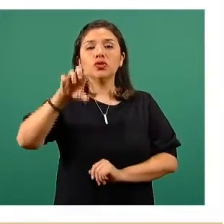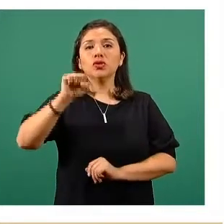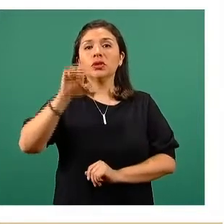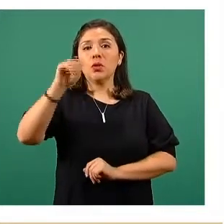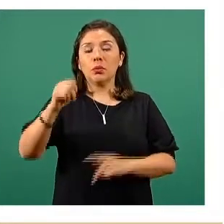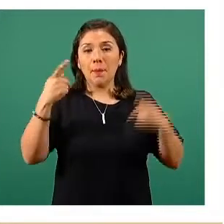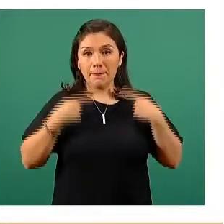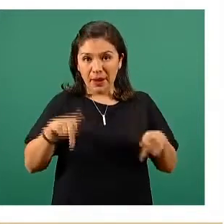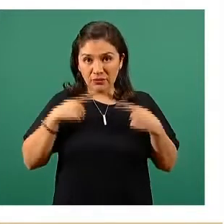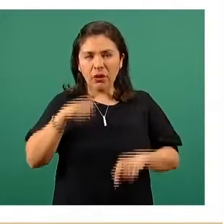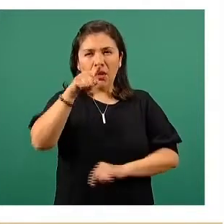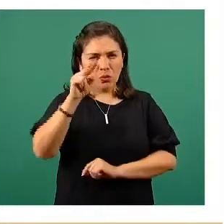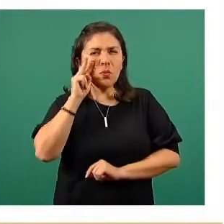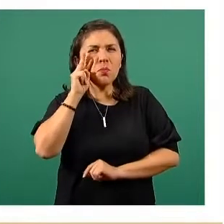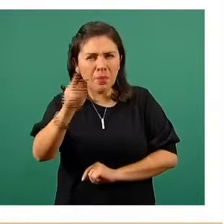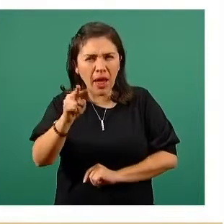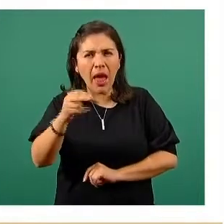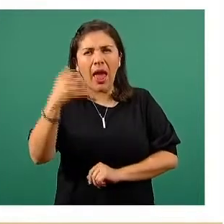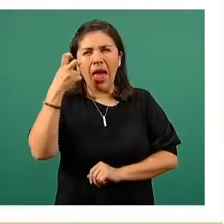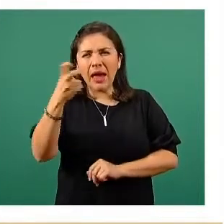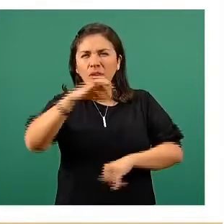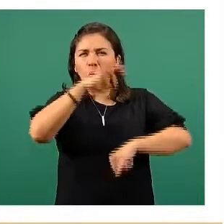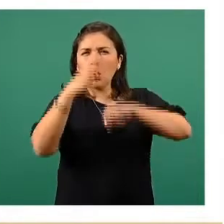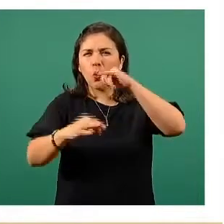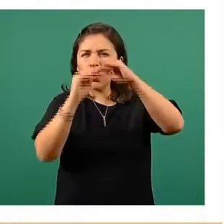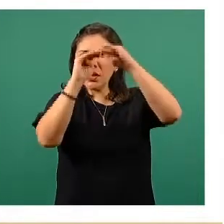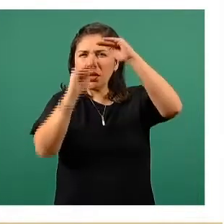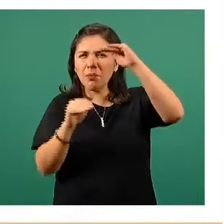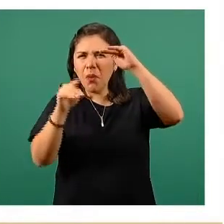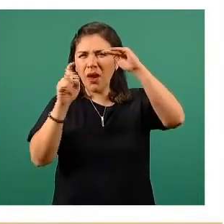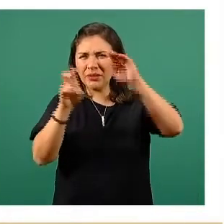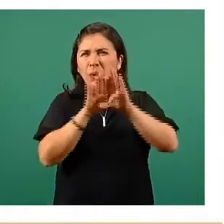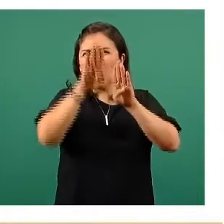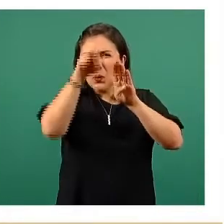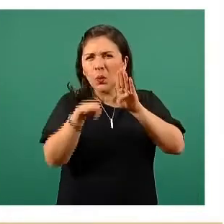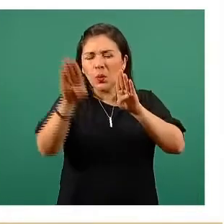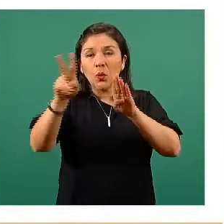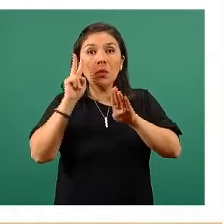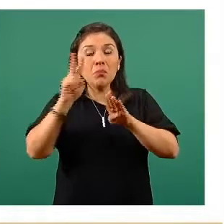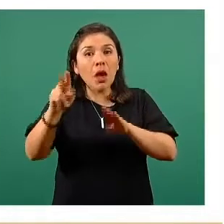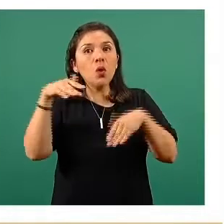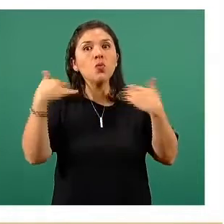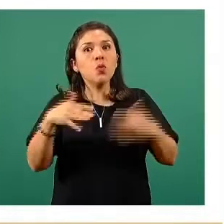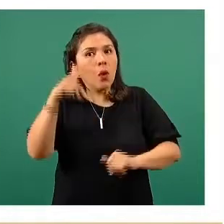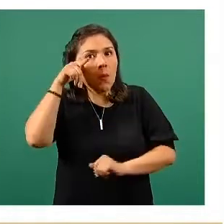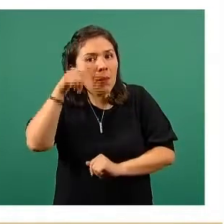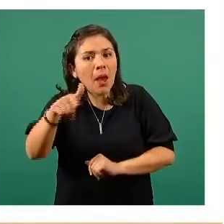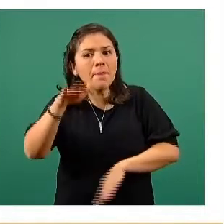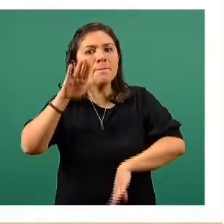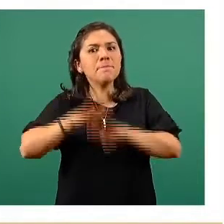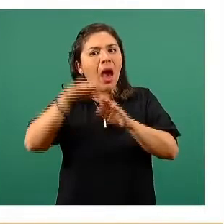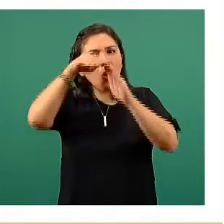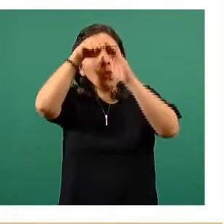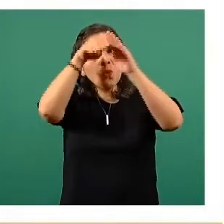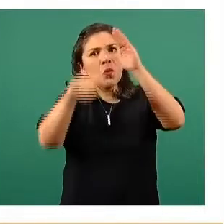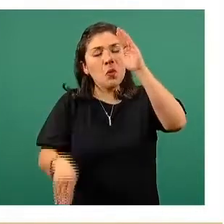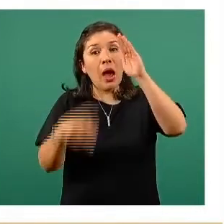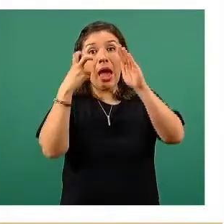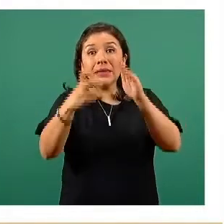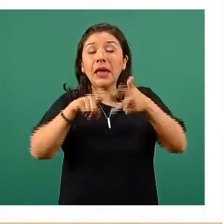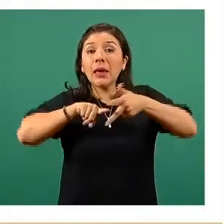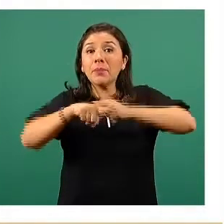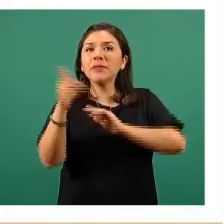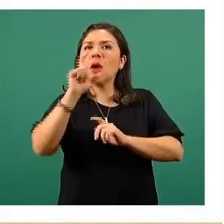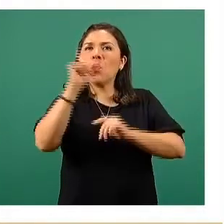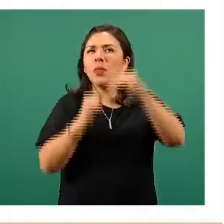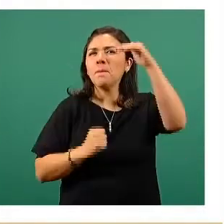1.607.869. Observemos pues como al final de la gráfica vemos una franca disminución, en este caso a partir de la cúspide de la